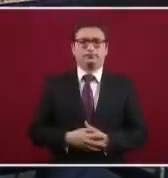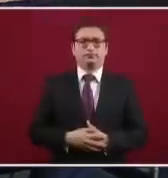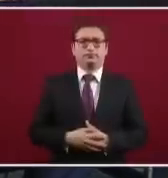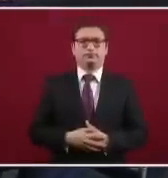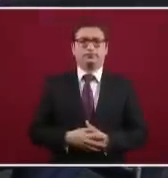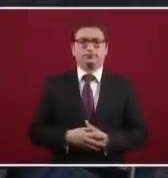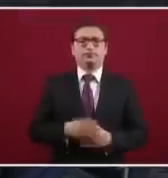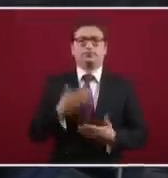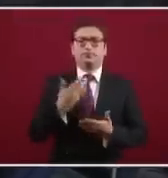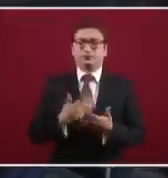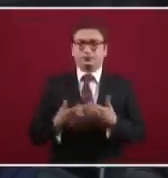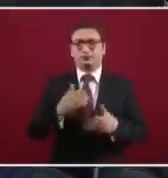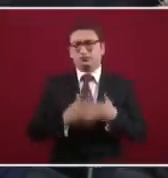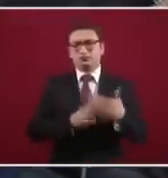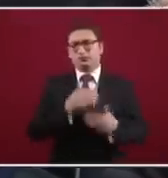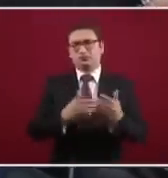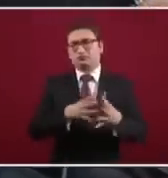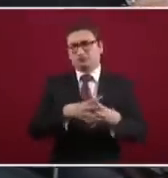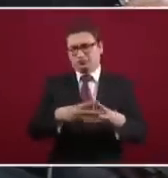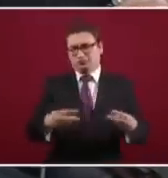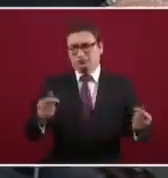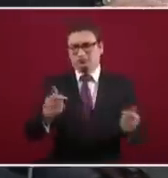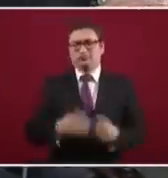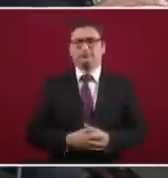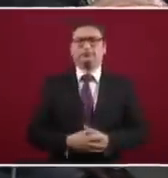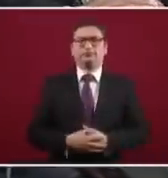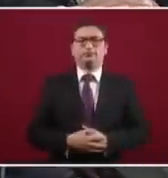de desaparecer,